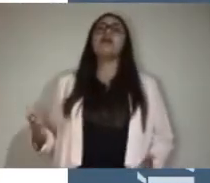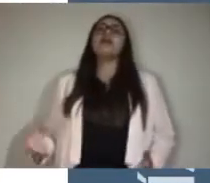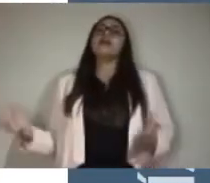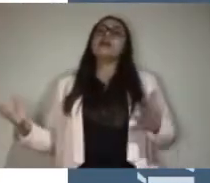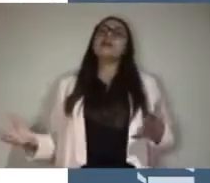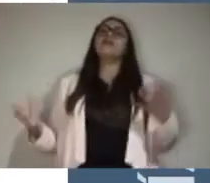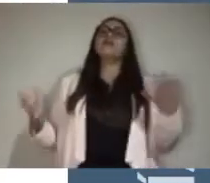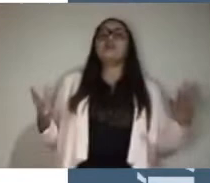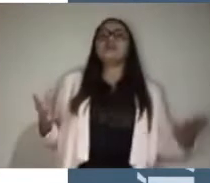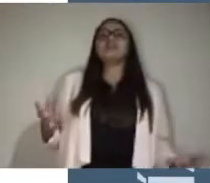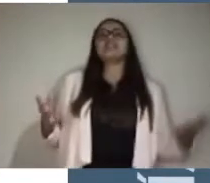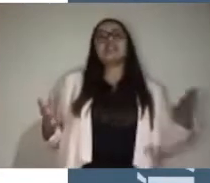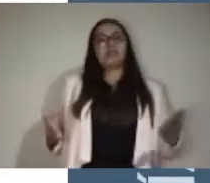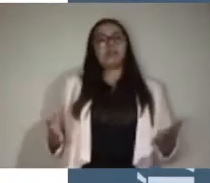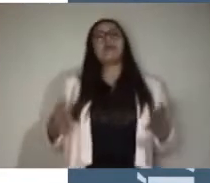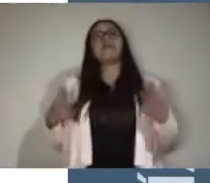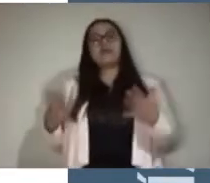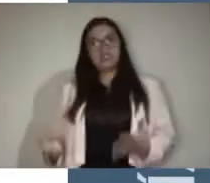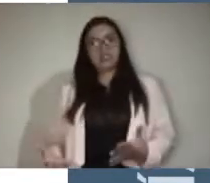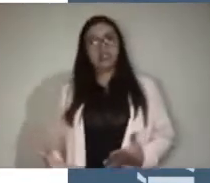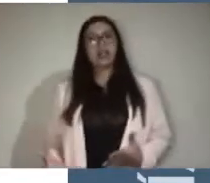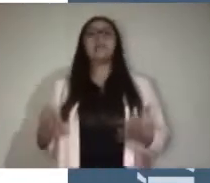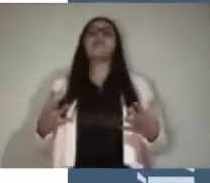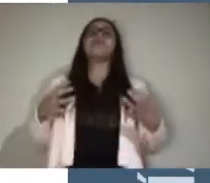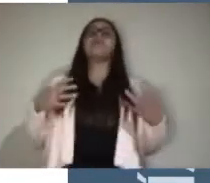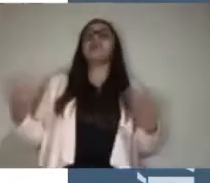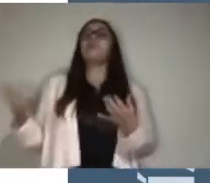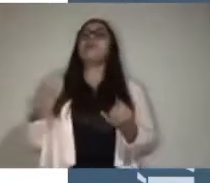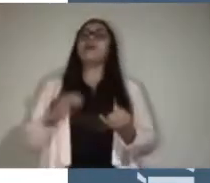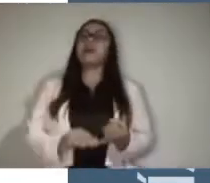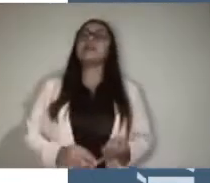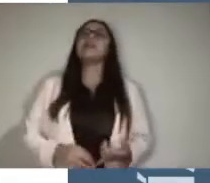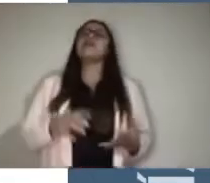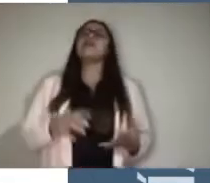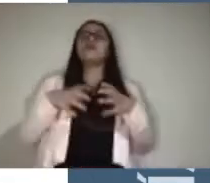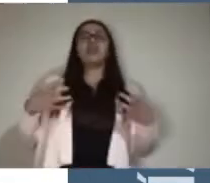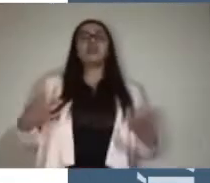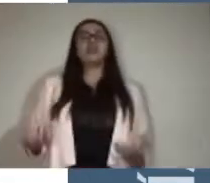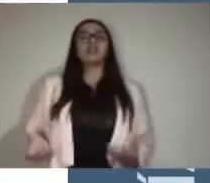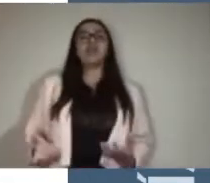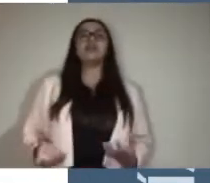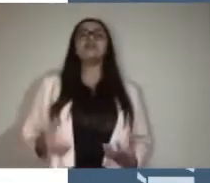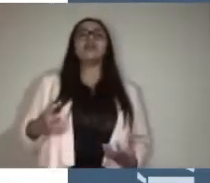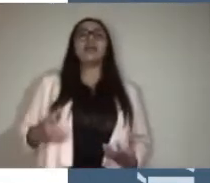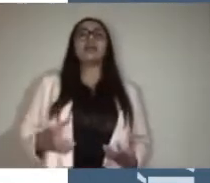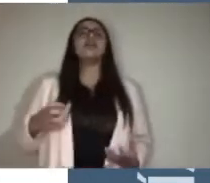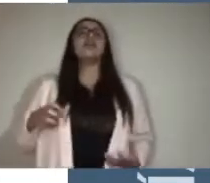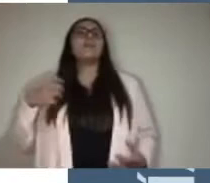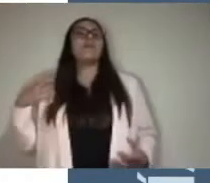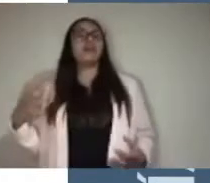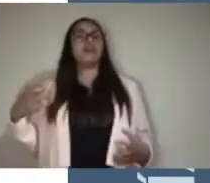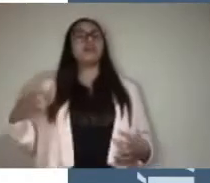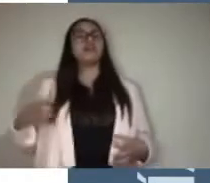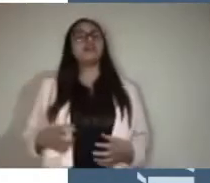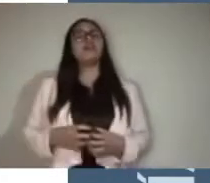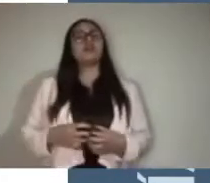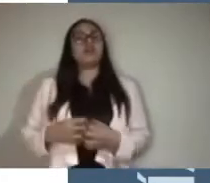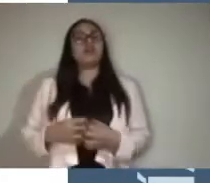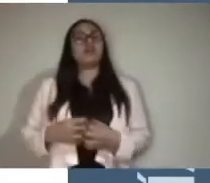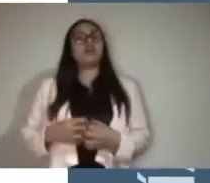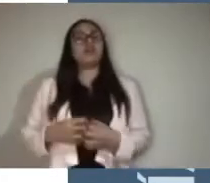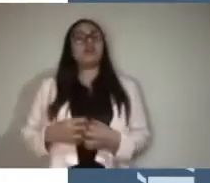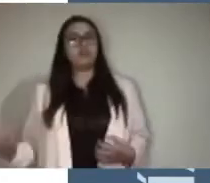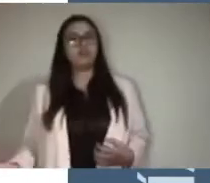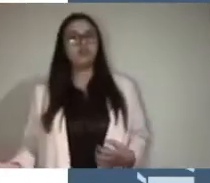aleatoria y un Newest Neighborhood Matching que lo hicieron por edad con un rango de 5 años, género y por año de diagnóstico con